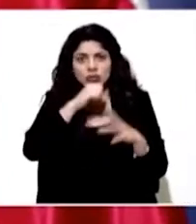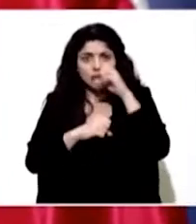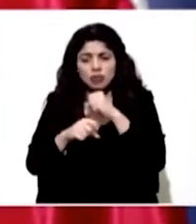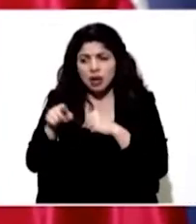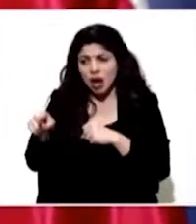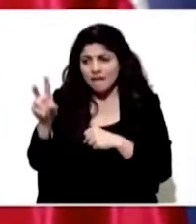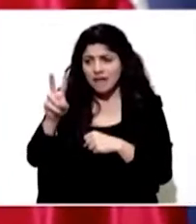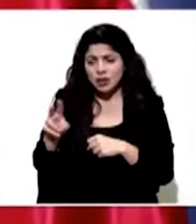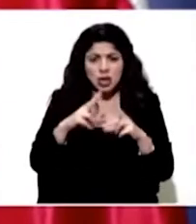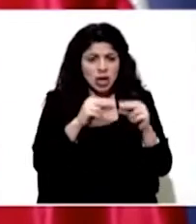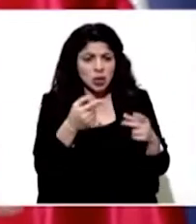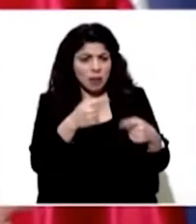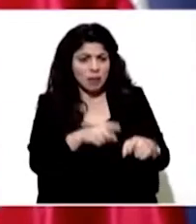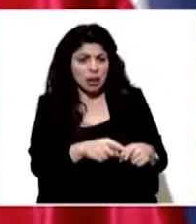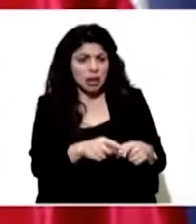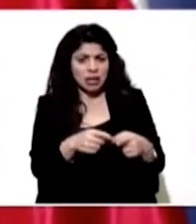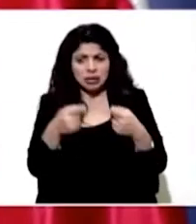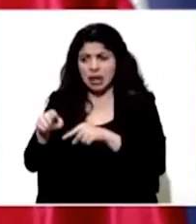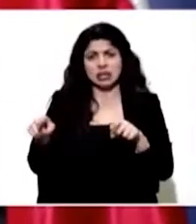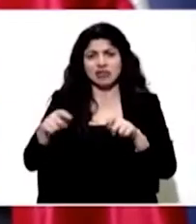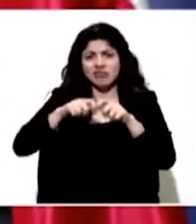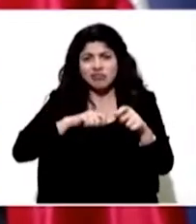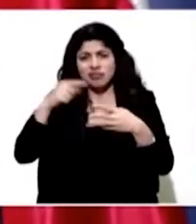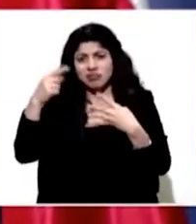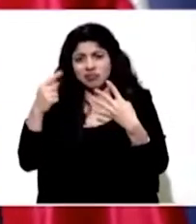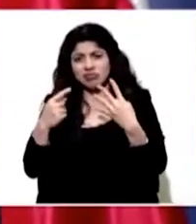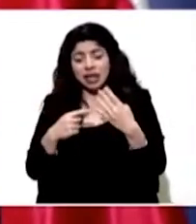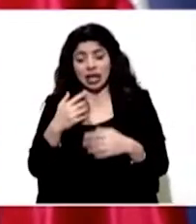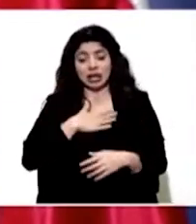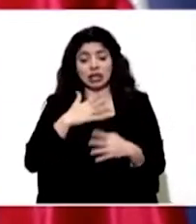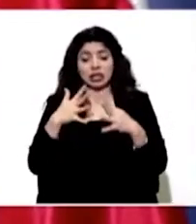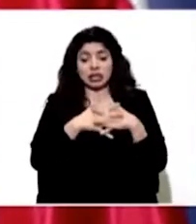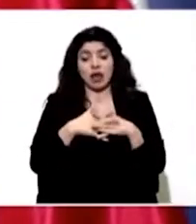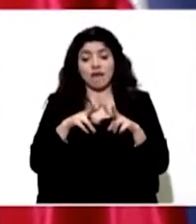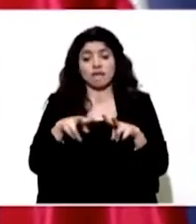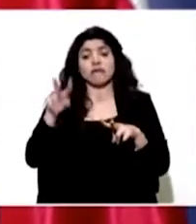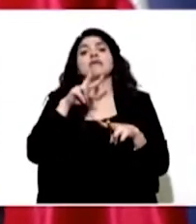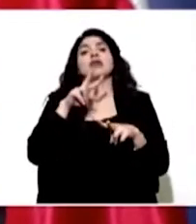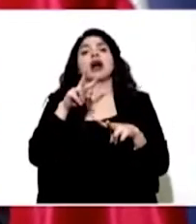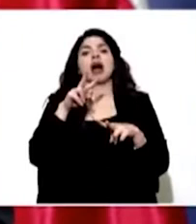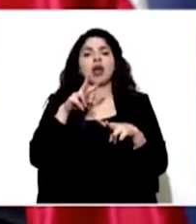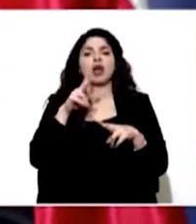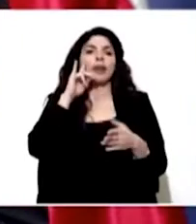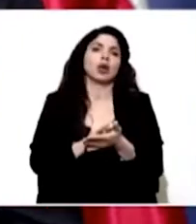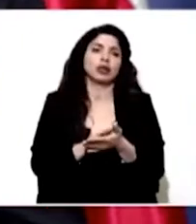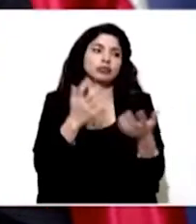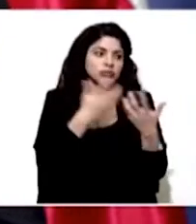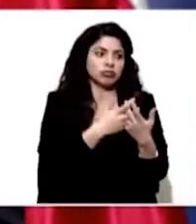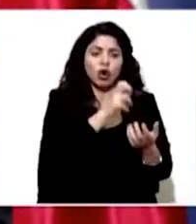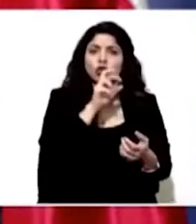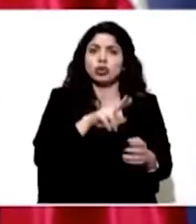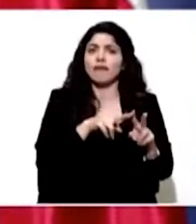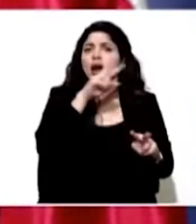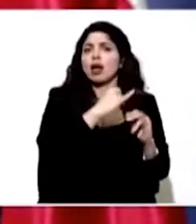Nicaragua. Eso tiene que ver con los valores de los Estados Unidos. Creo que esto también está en consonancia con los valores de Costa